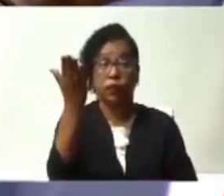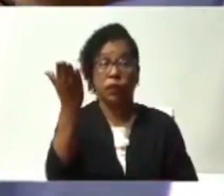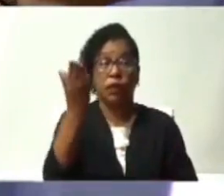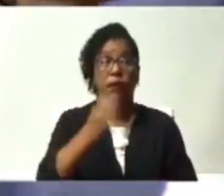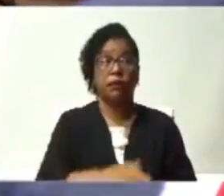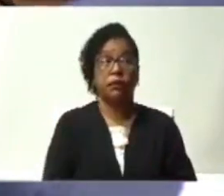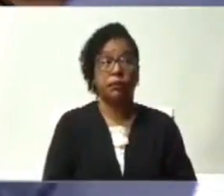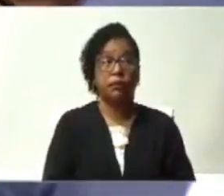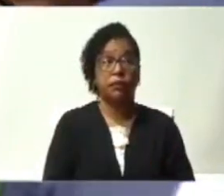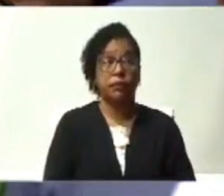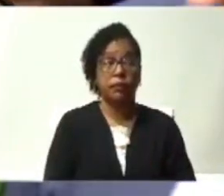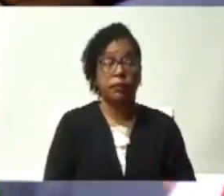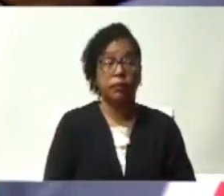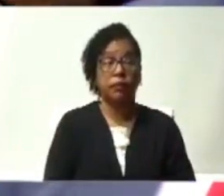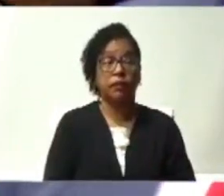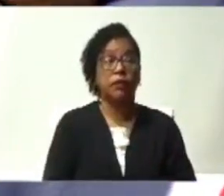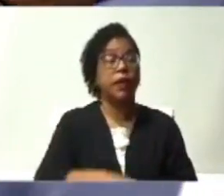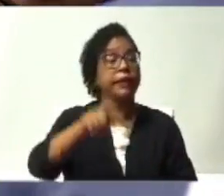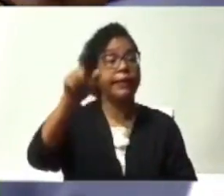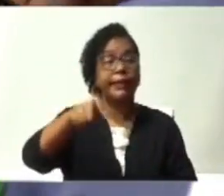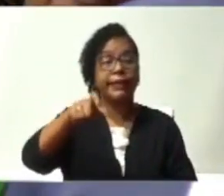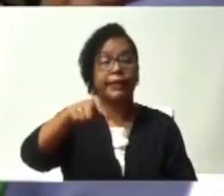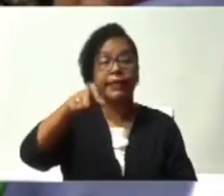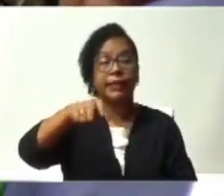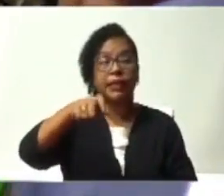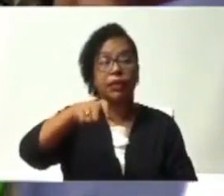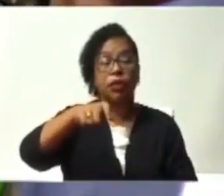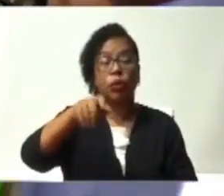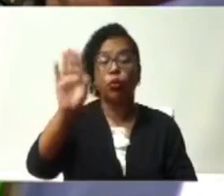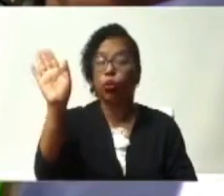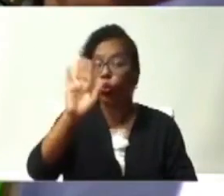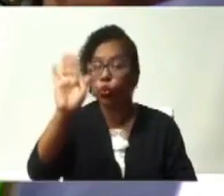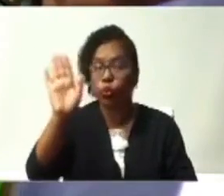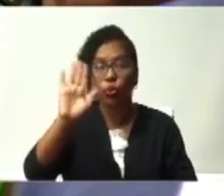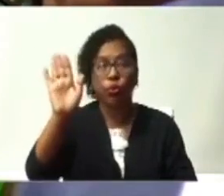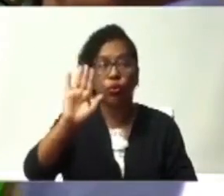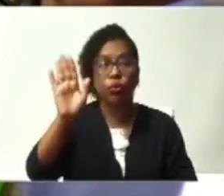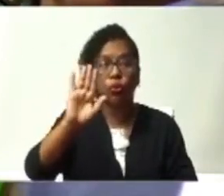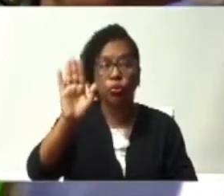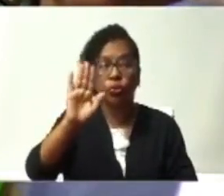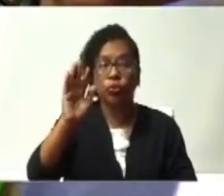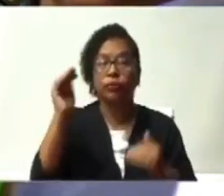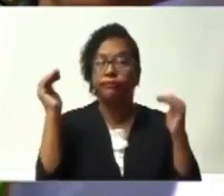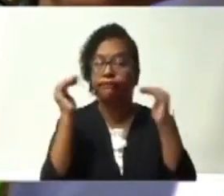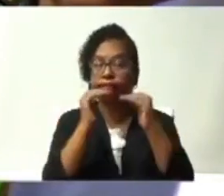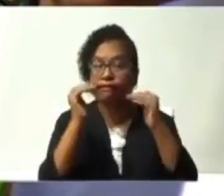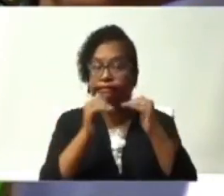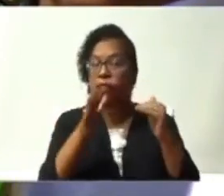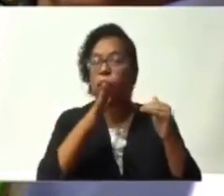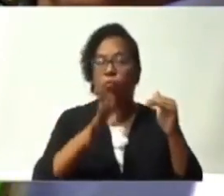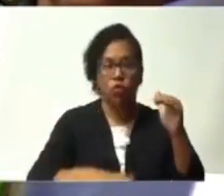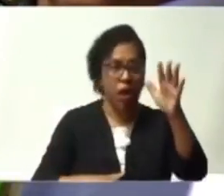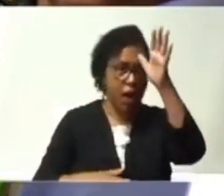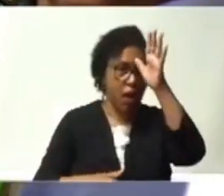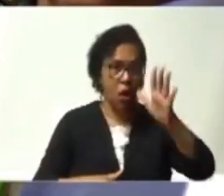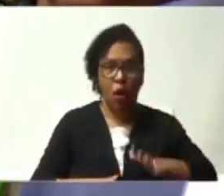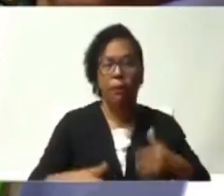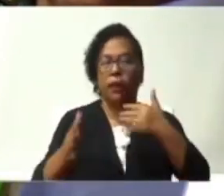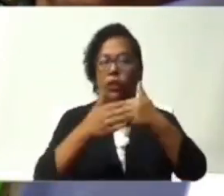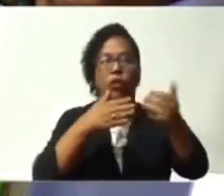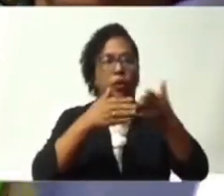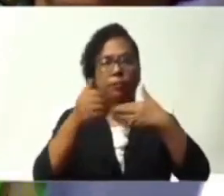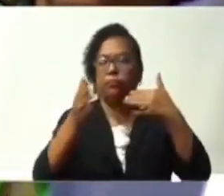Yo necesito, presidenta, no. Aquí hay equidad de género, colega presidenta